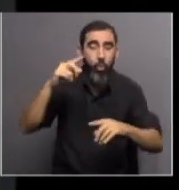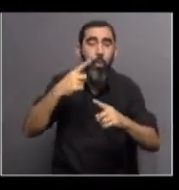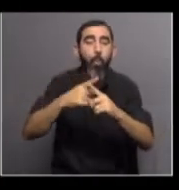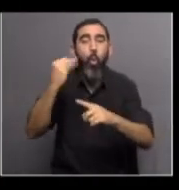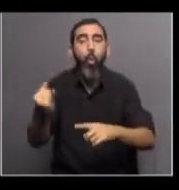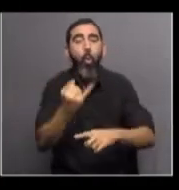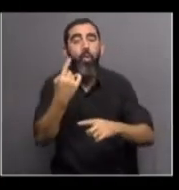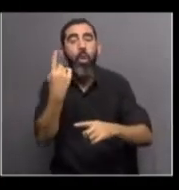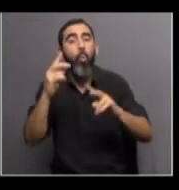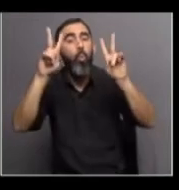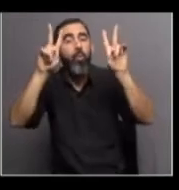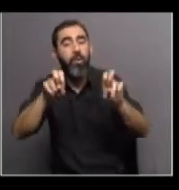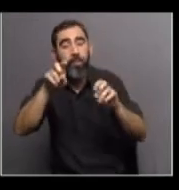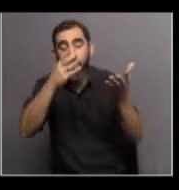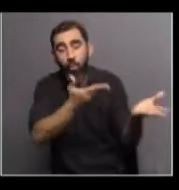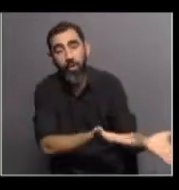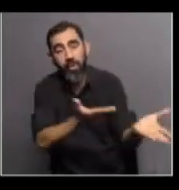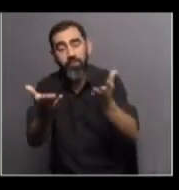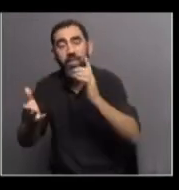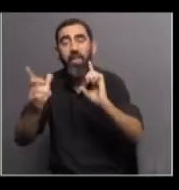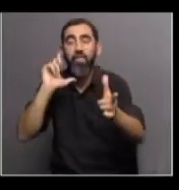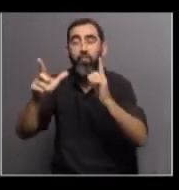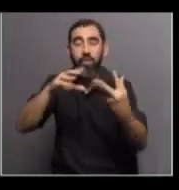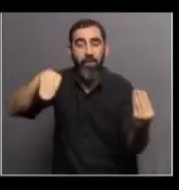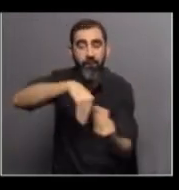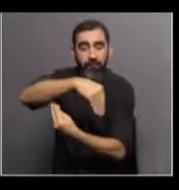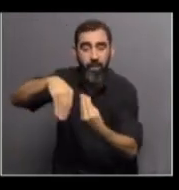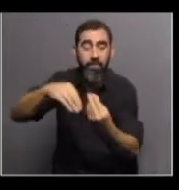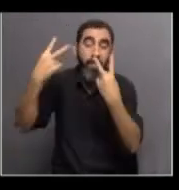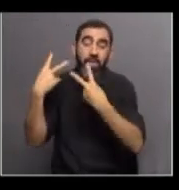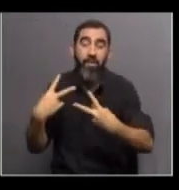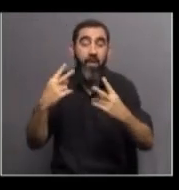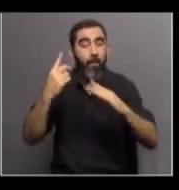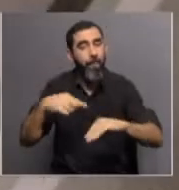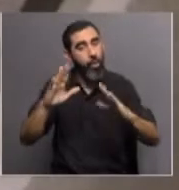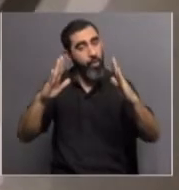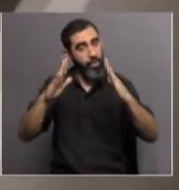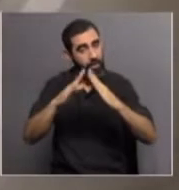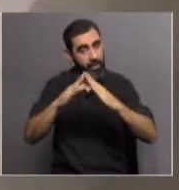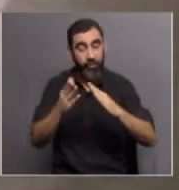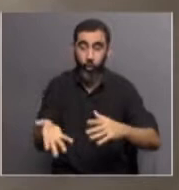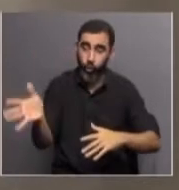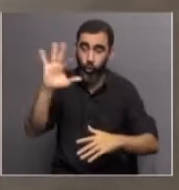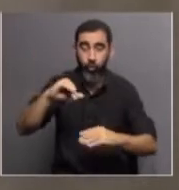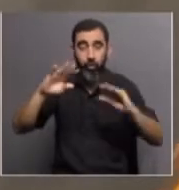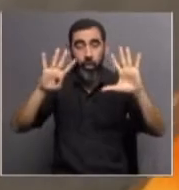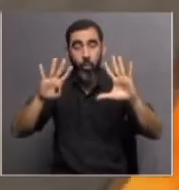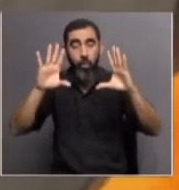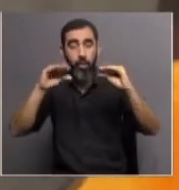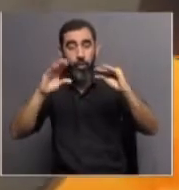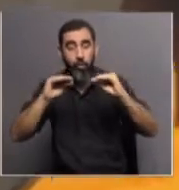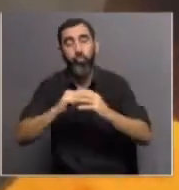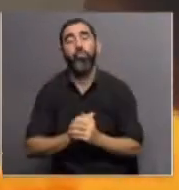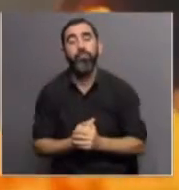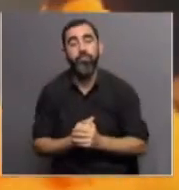día. Esta es una invitación para disfrutar en familia de viajar desde casa, todos los días a las 21 horas con